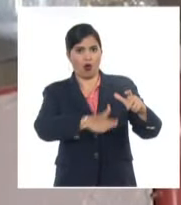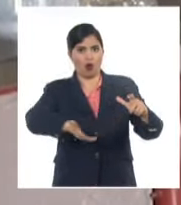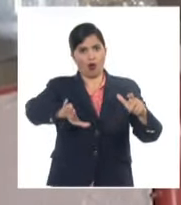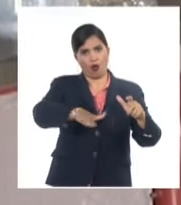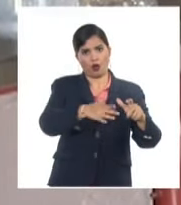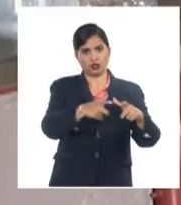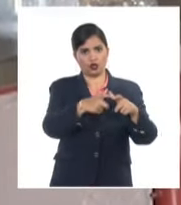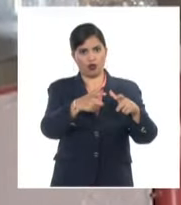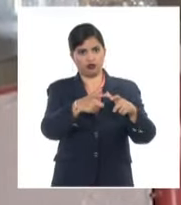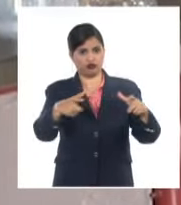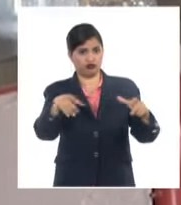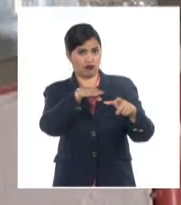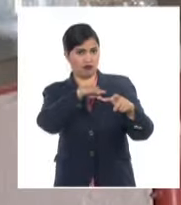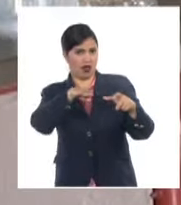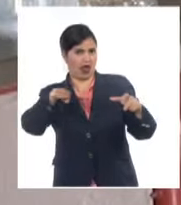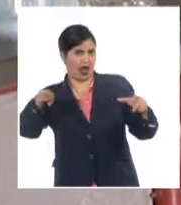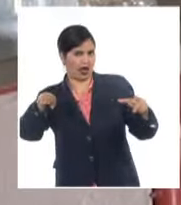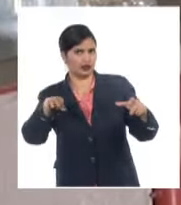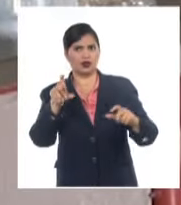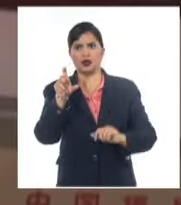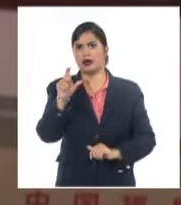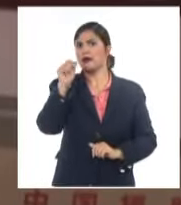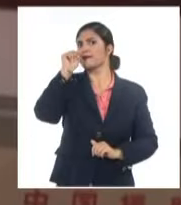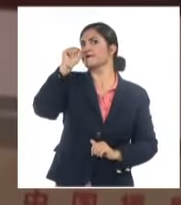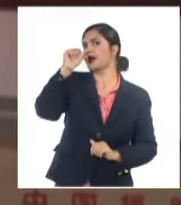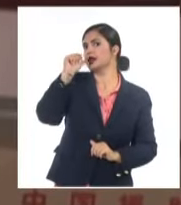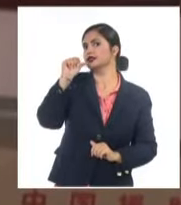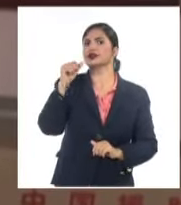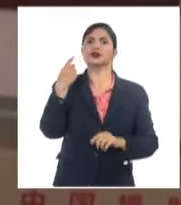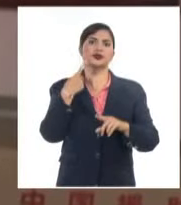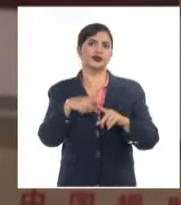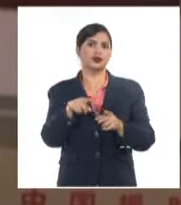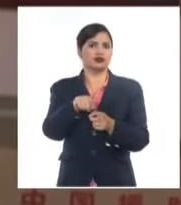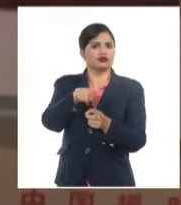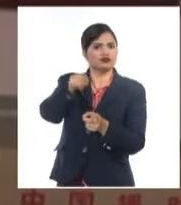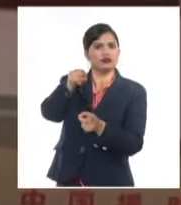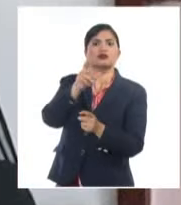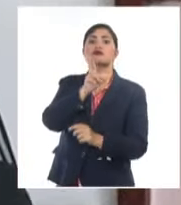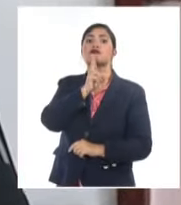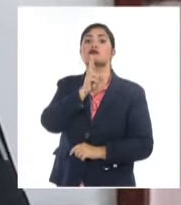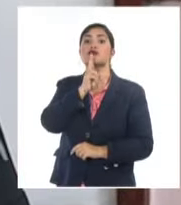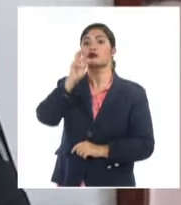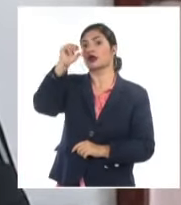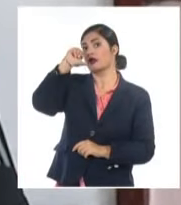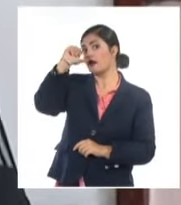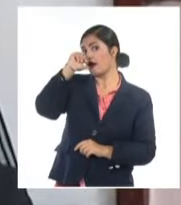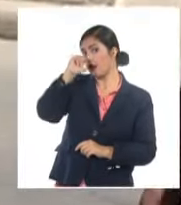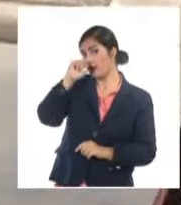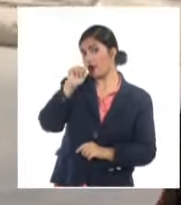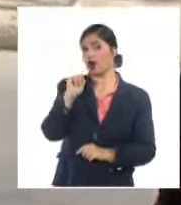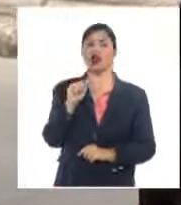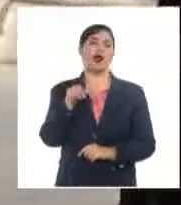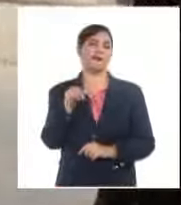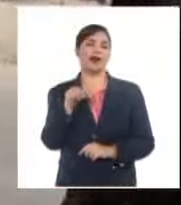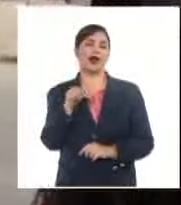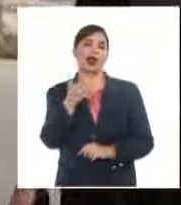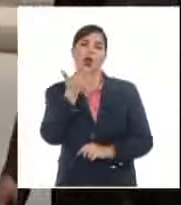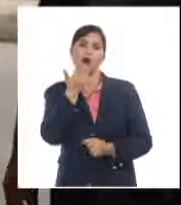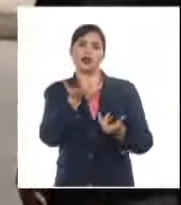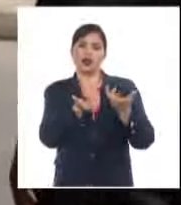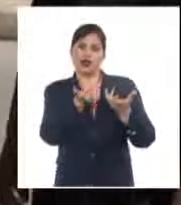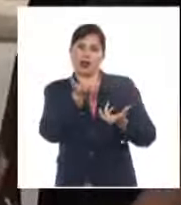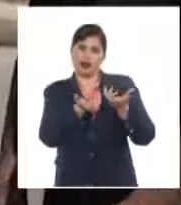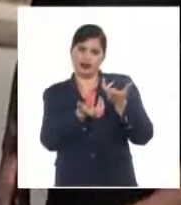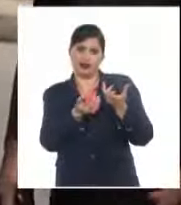asistenciado. Vaso termo isotérmico para conservar los alimentos calientes. La entrega gratuita de